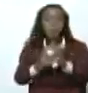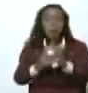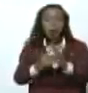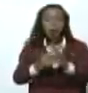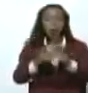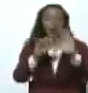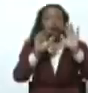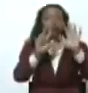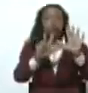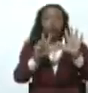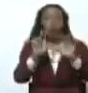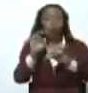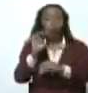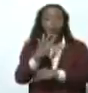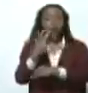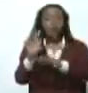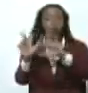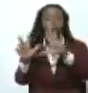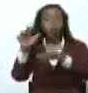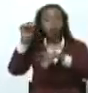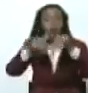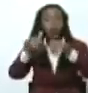68.848 votos para